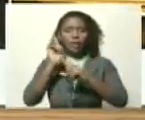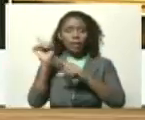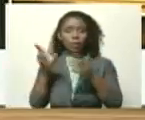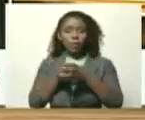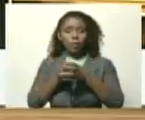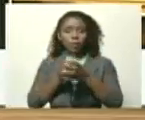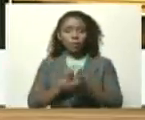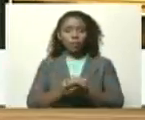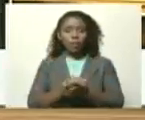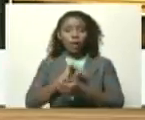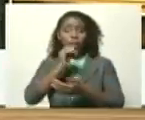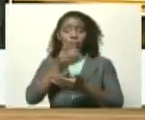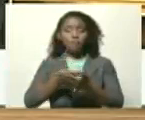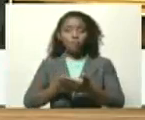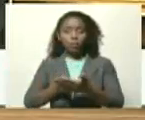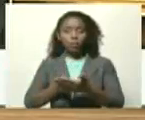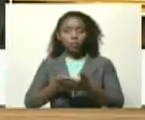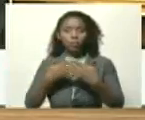comisiones. Informo